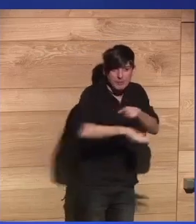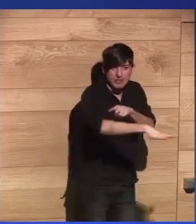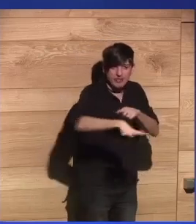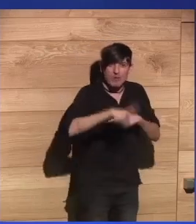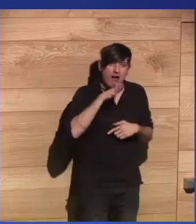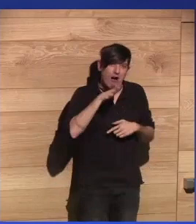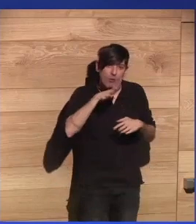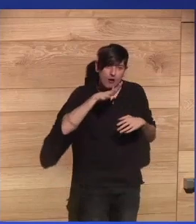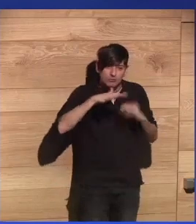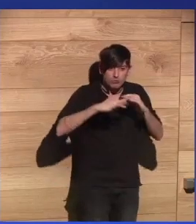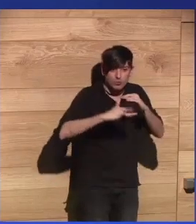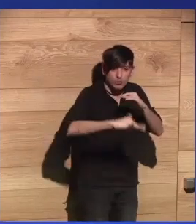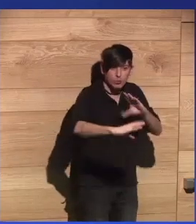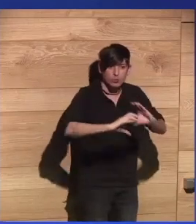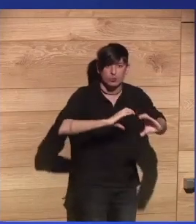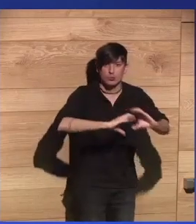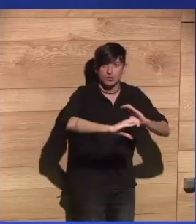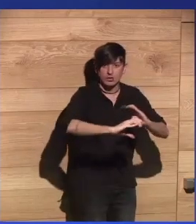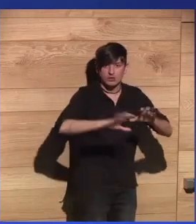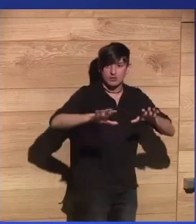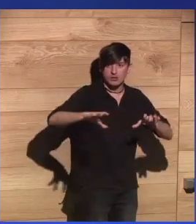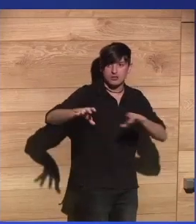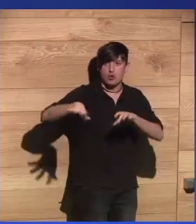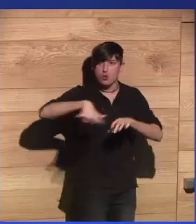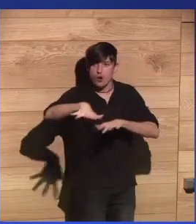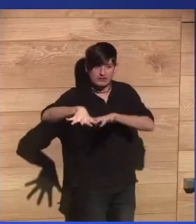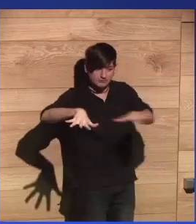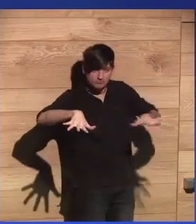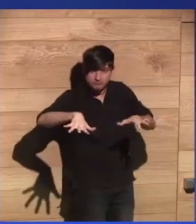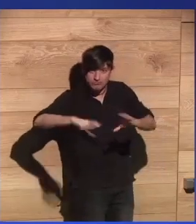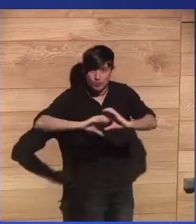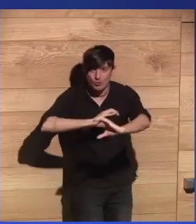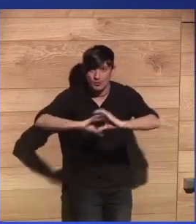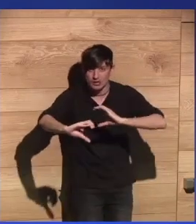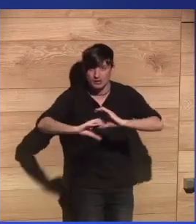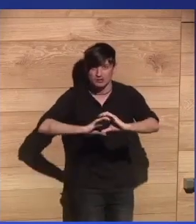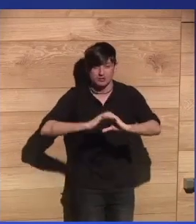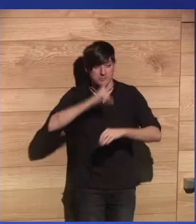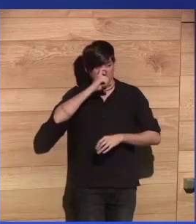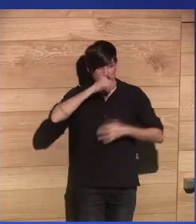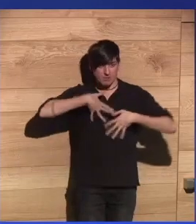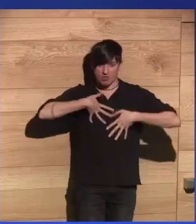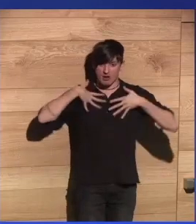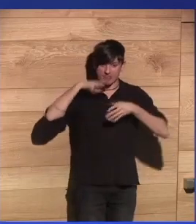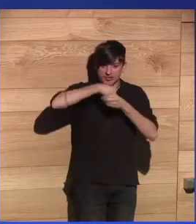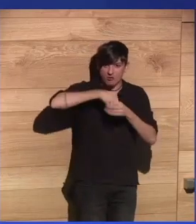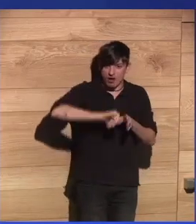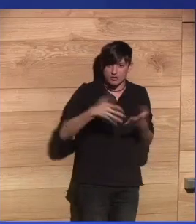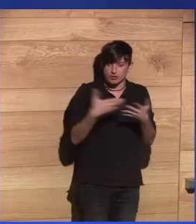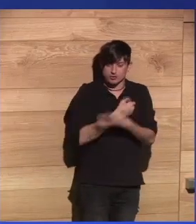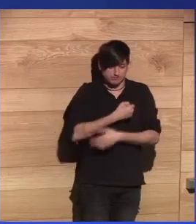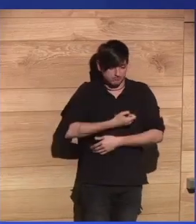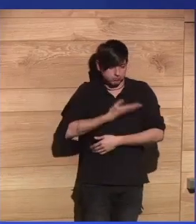de acuíferos que comunican diferentes lugares, ¿no? Eso está en la memoria emocional nuestra. A todos nos